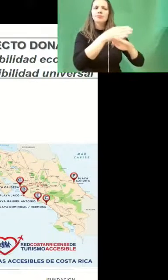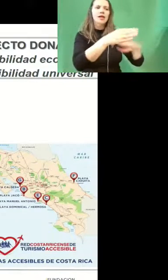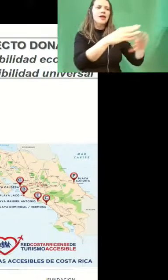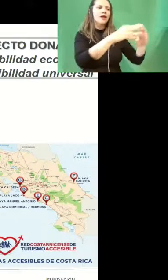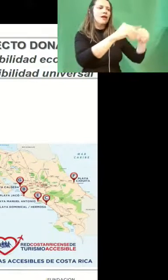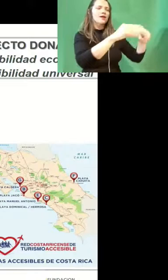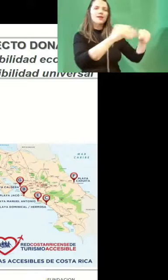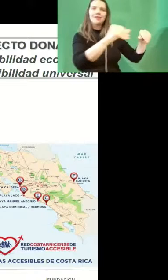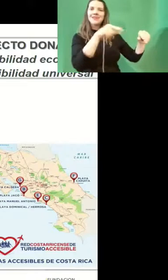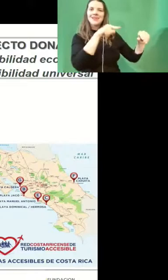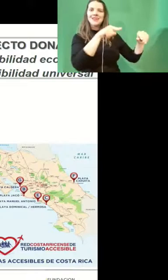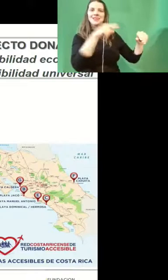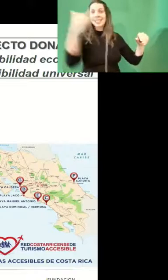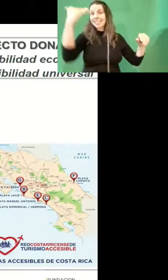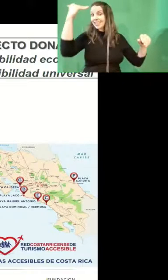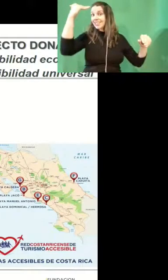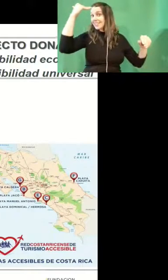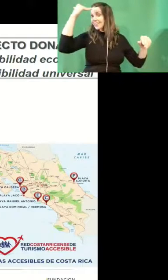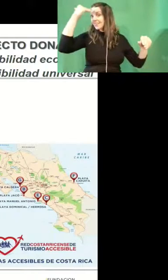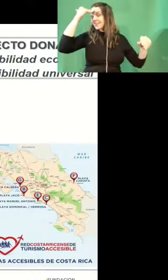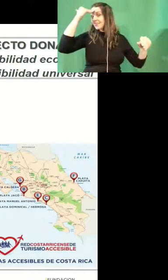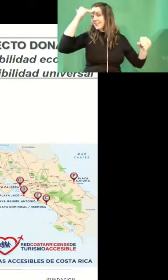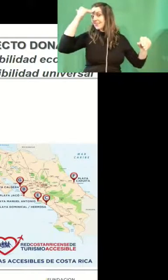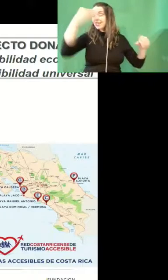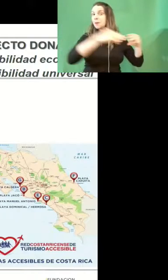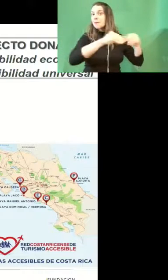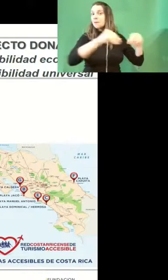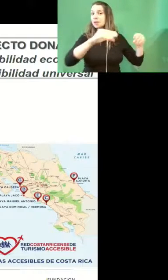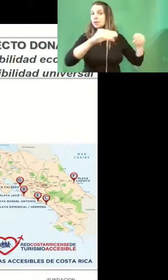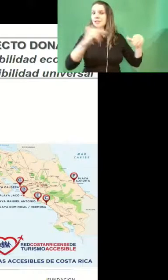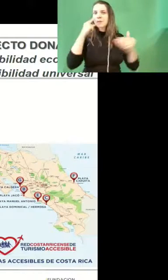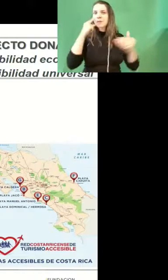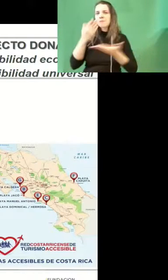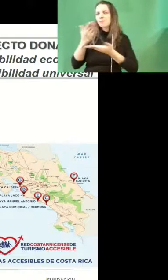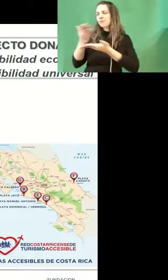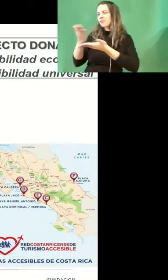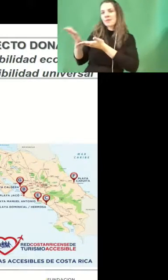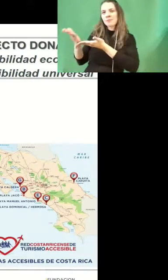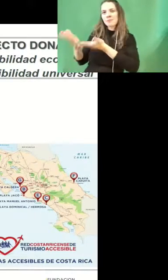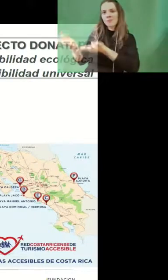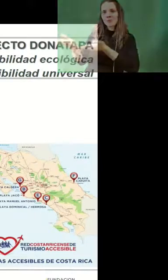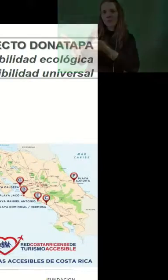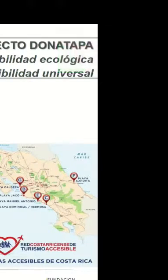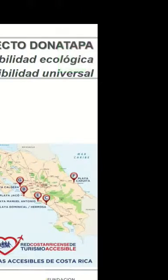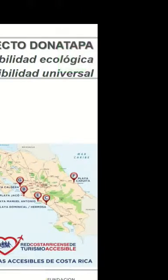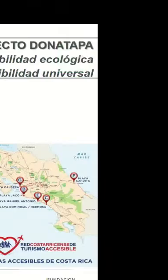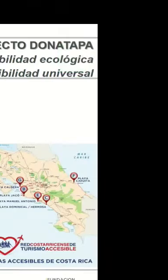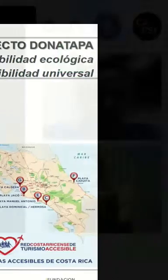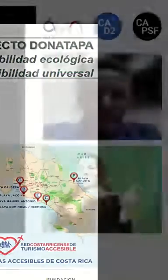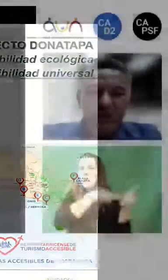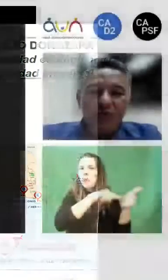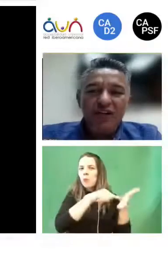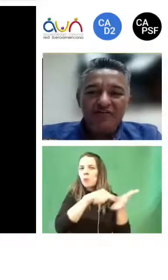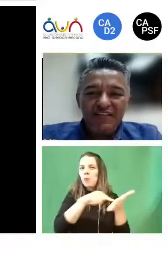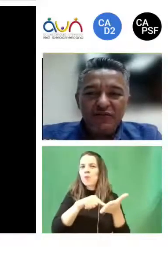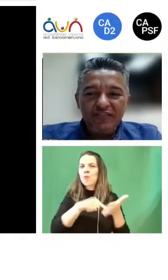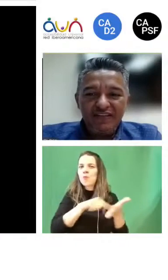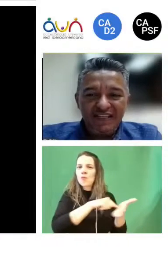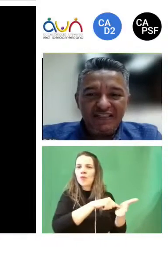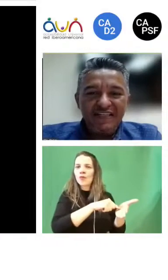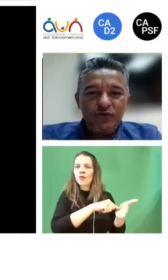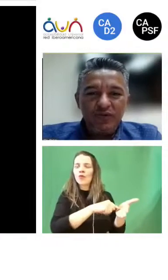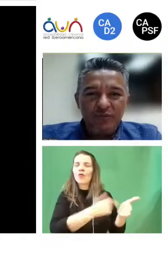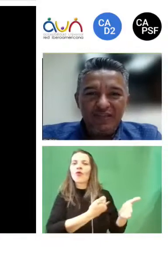pueden ver en el mapa de la extrema inferior derecha. Ahí tenemos la ubicación de varios de los proyectos que se han logrado con la